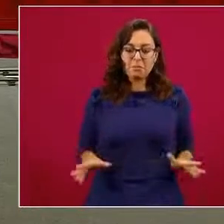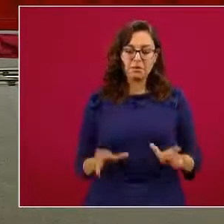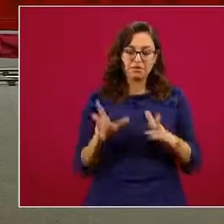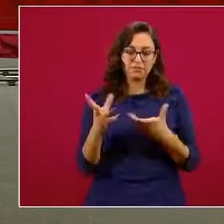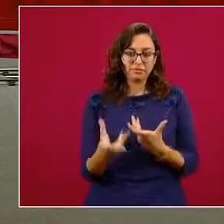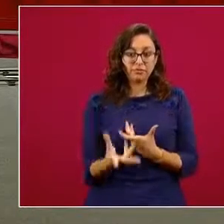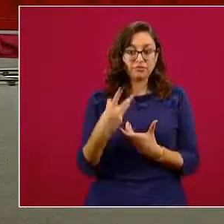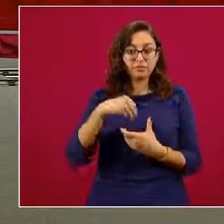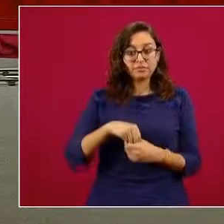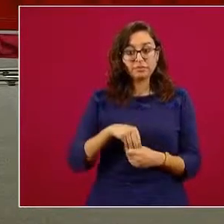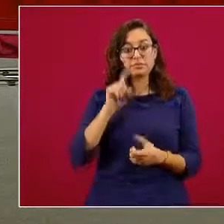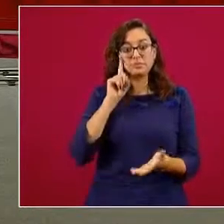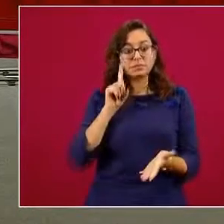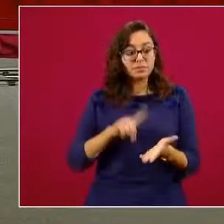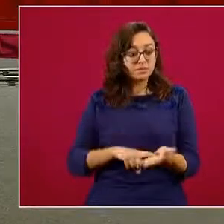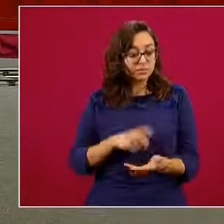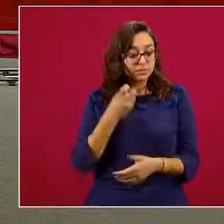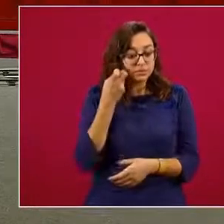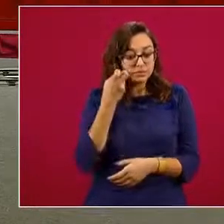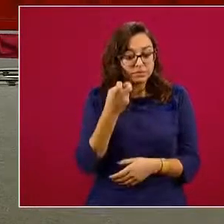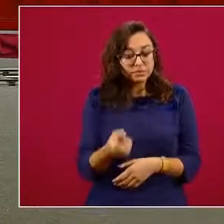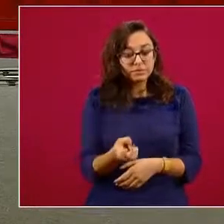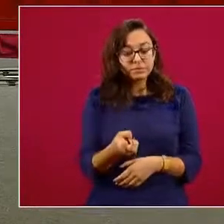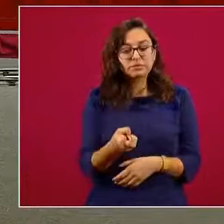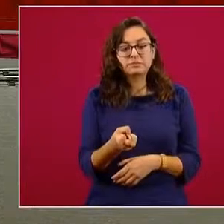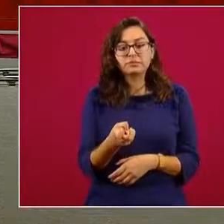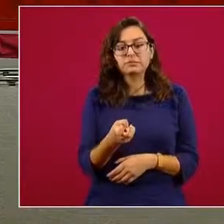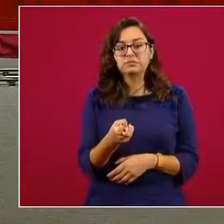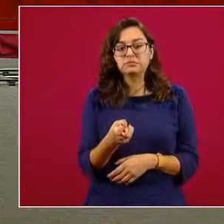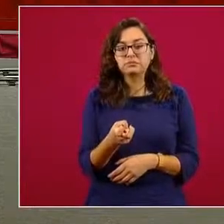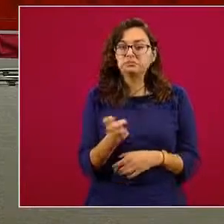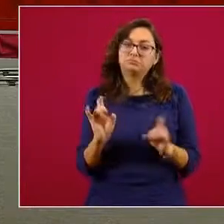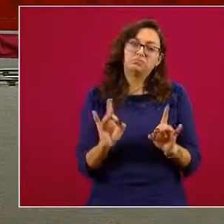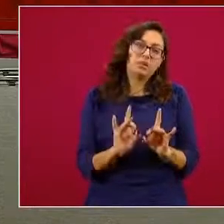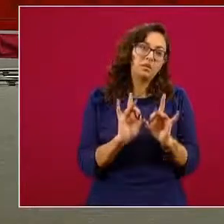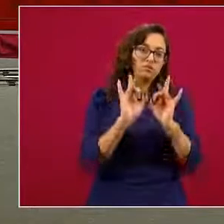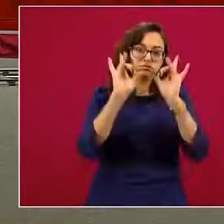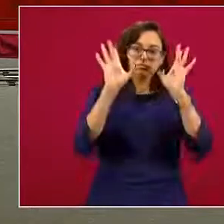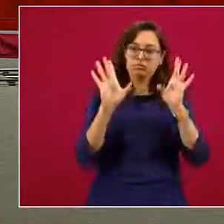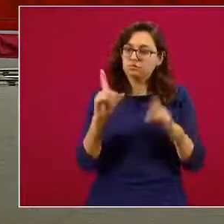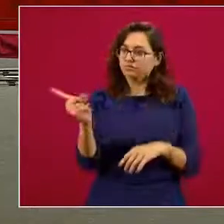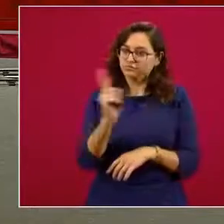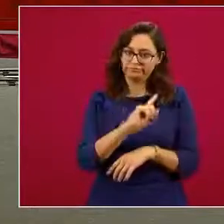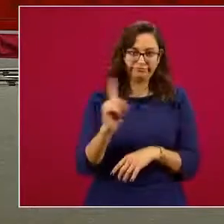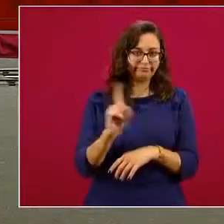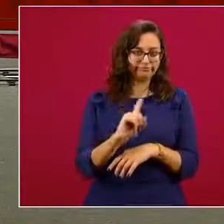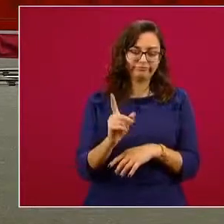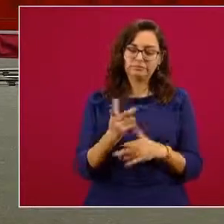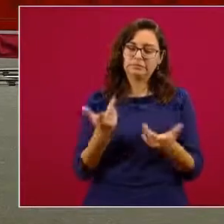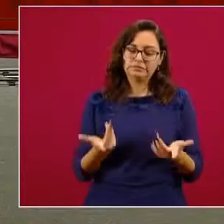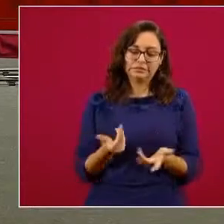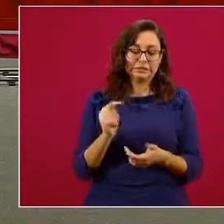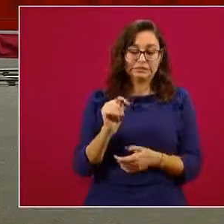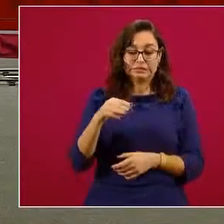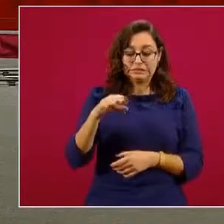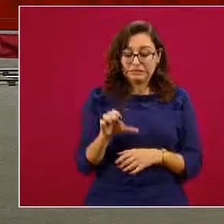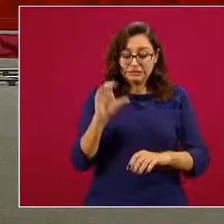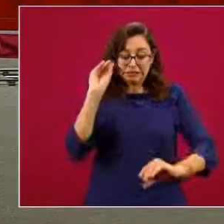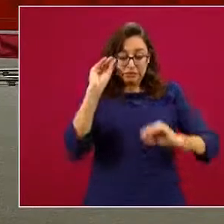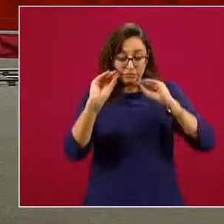que en ese sentido no es casual, obviamente, es un tratado